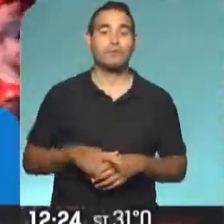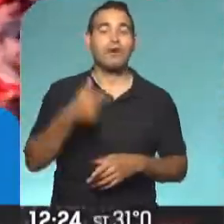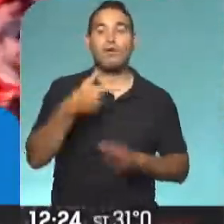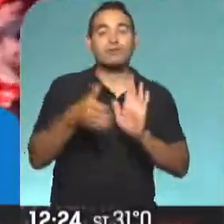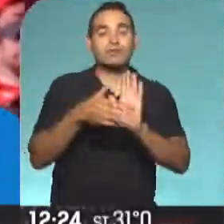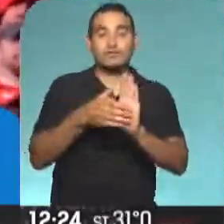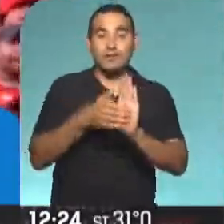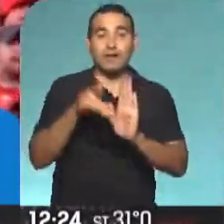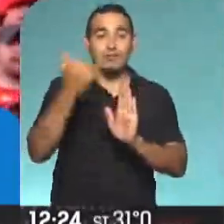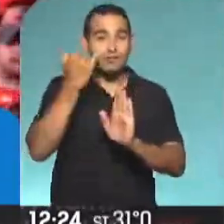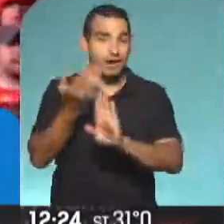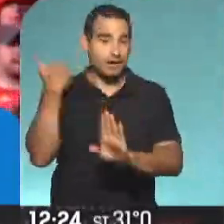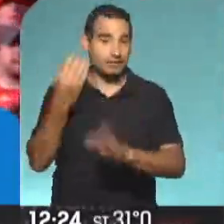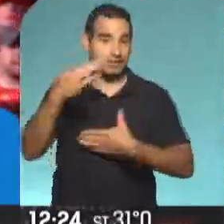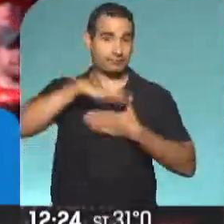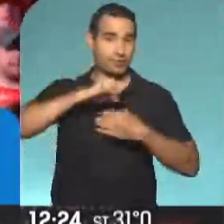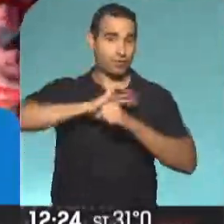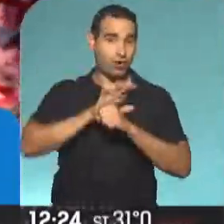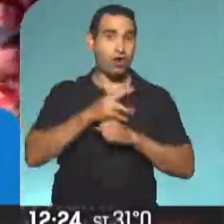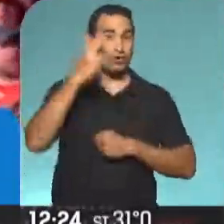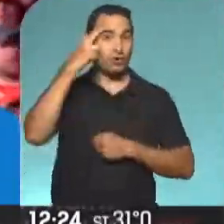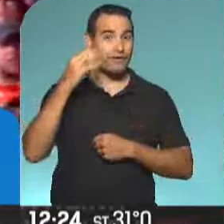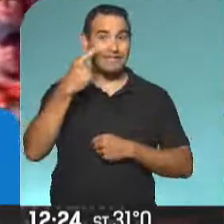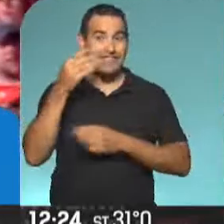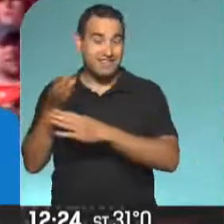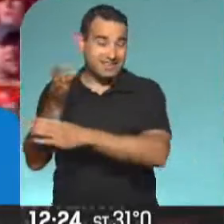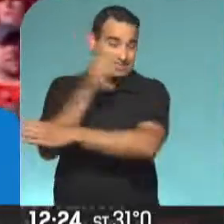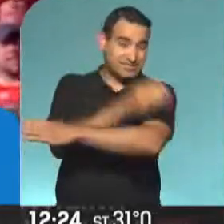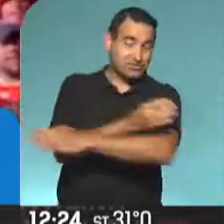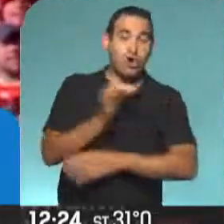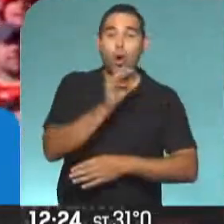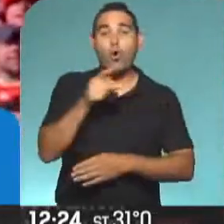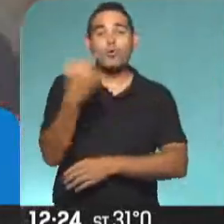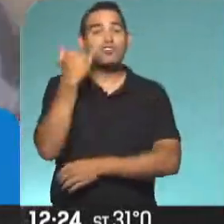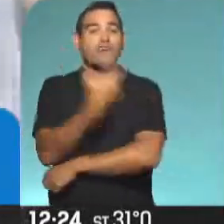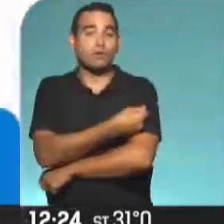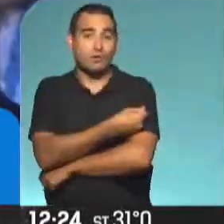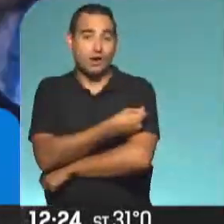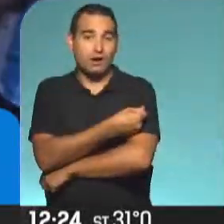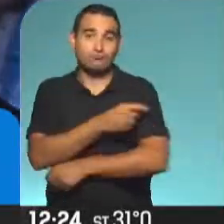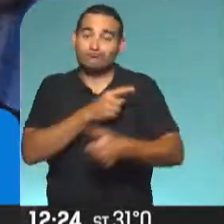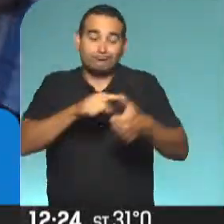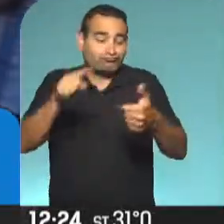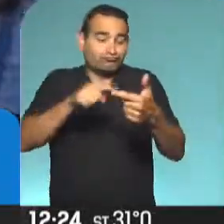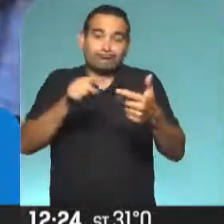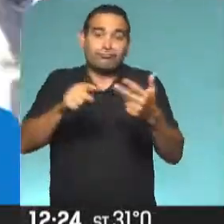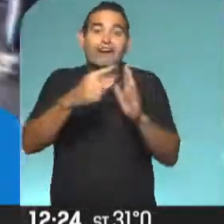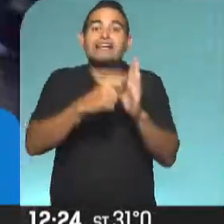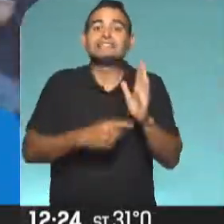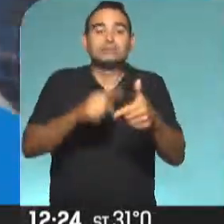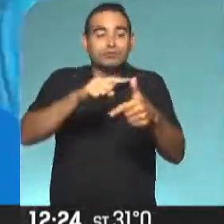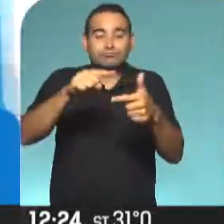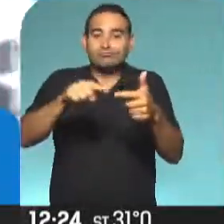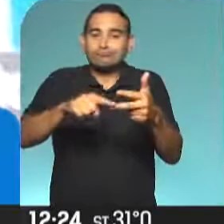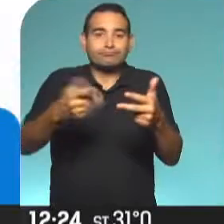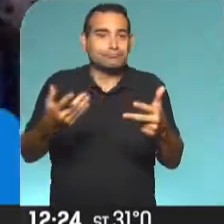Certificado que tuviste COVID hasta 90 días atrás, o que estás vacunado. Esas son las primeras